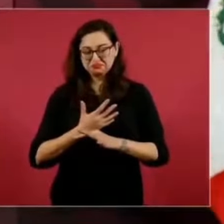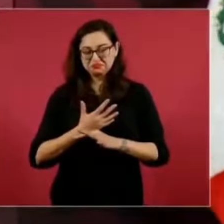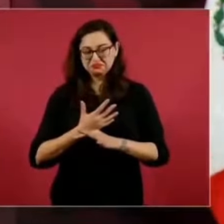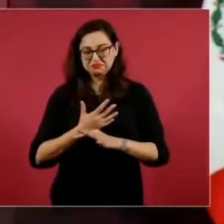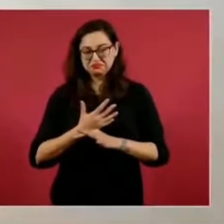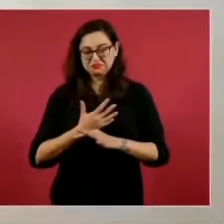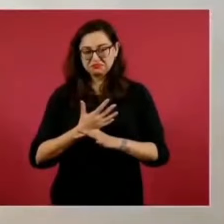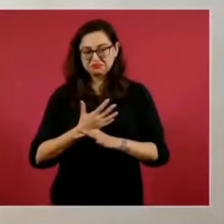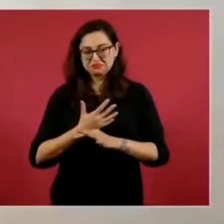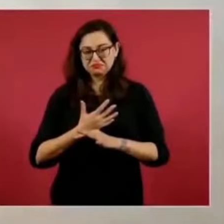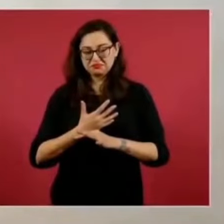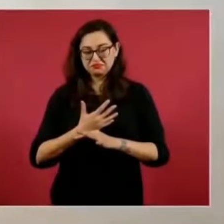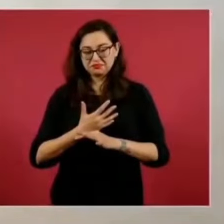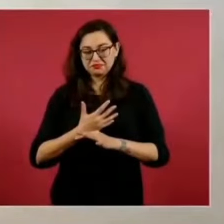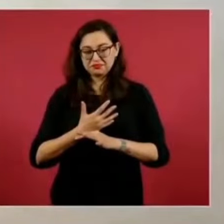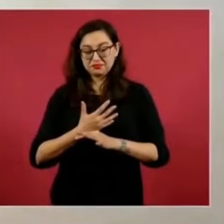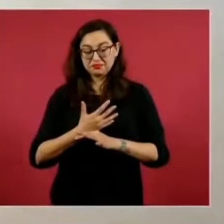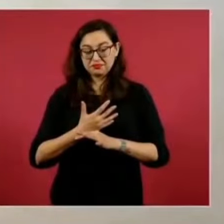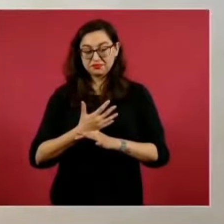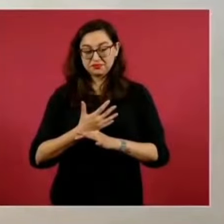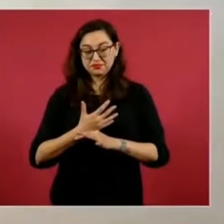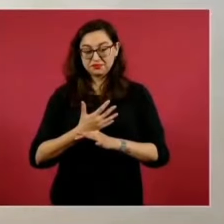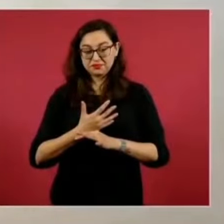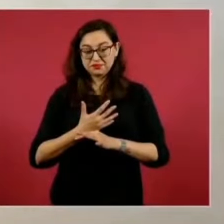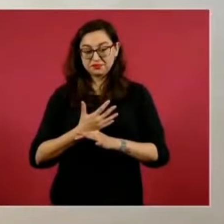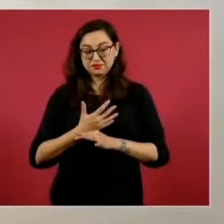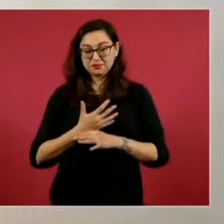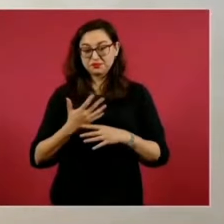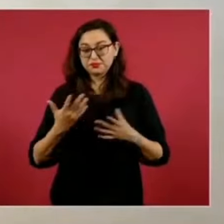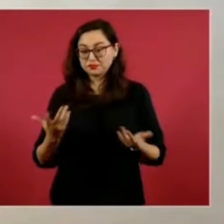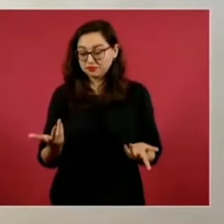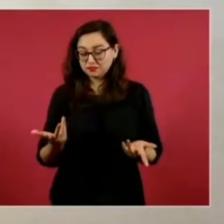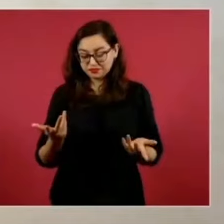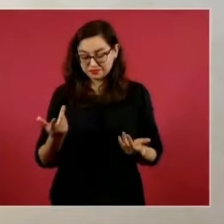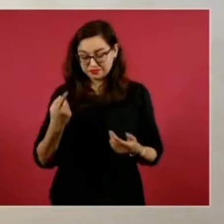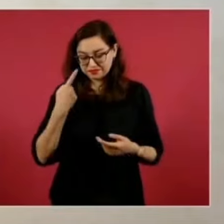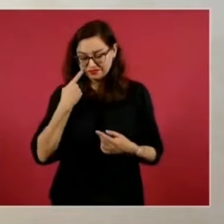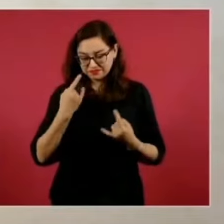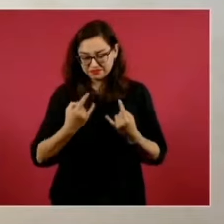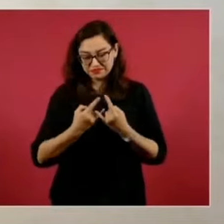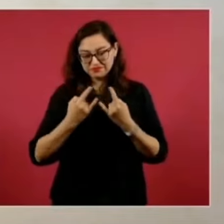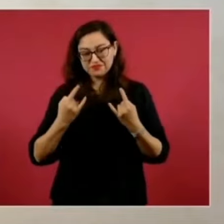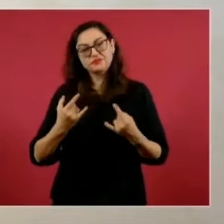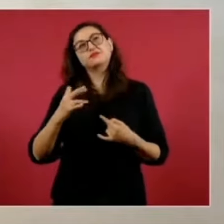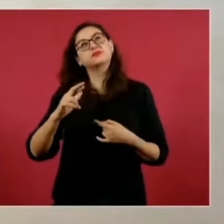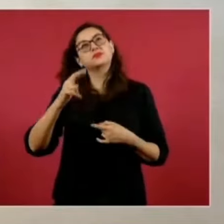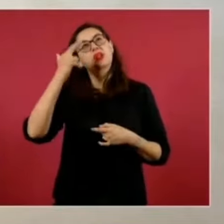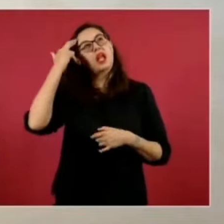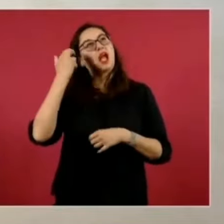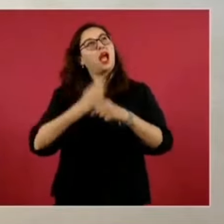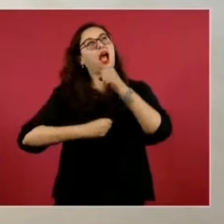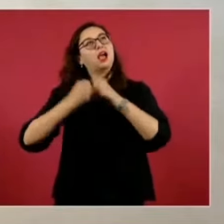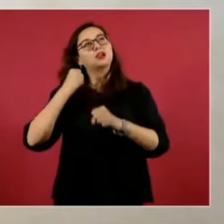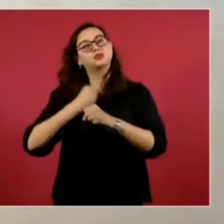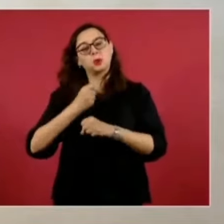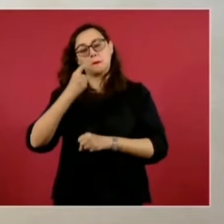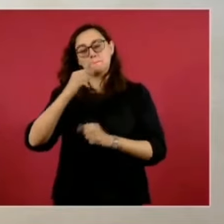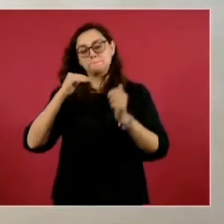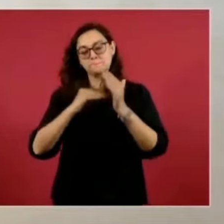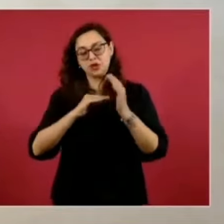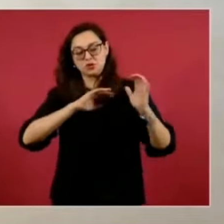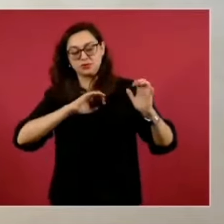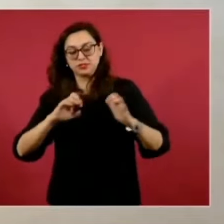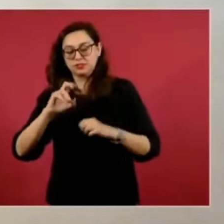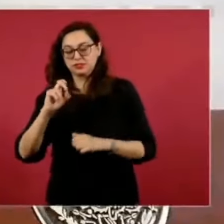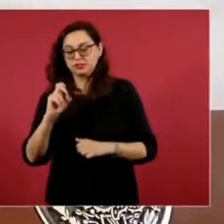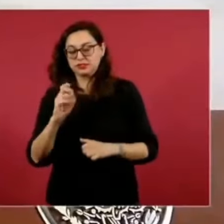que nació el pan en 1939